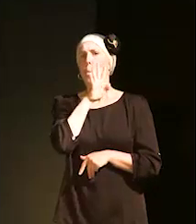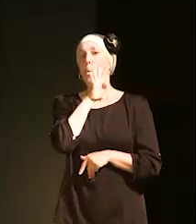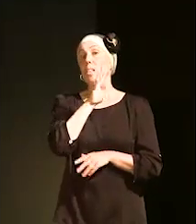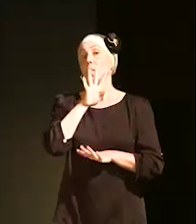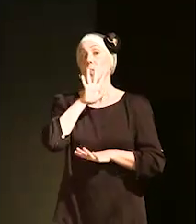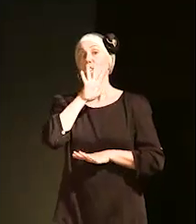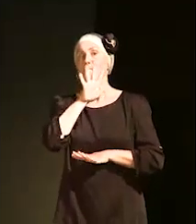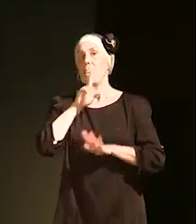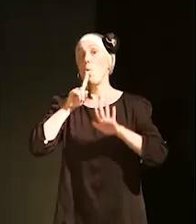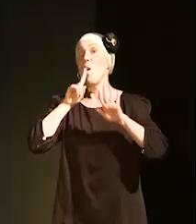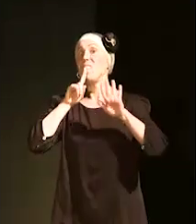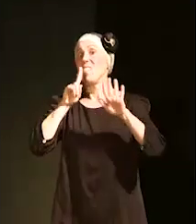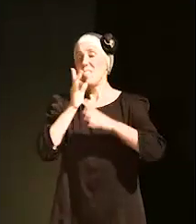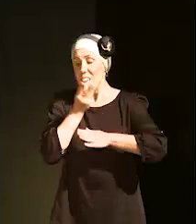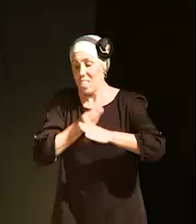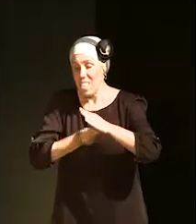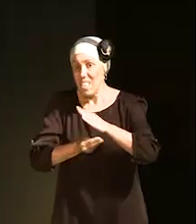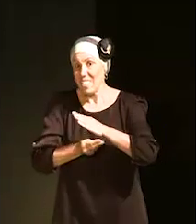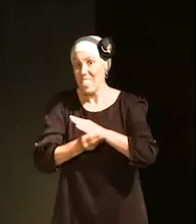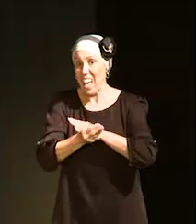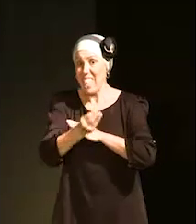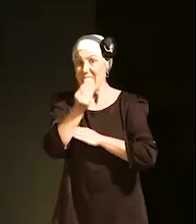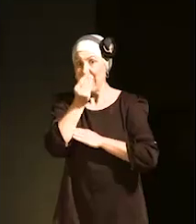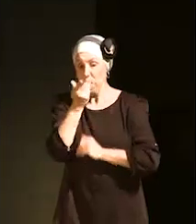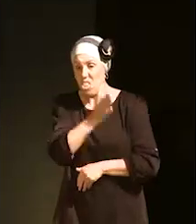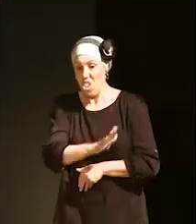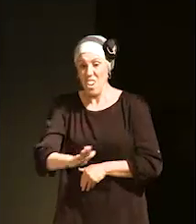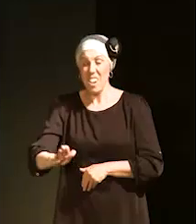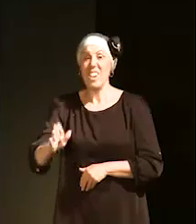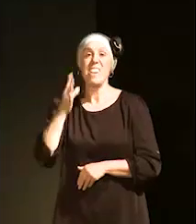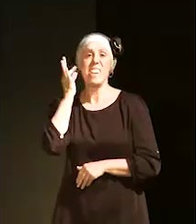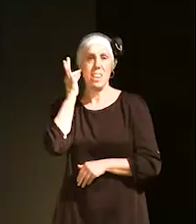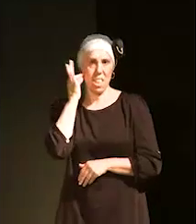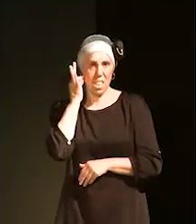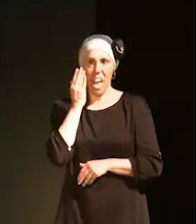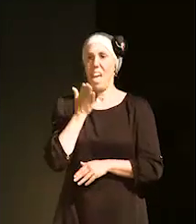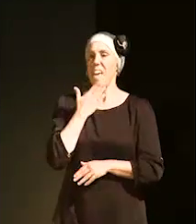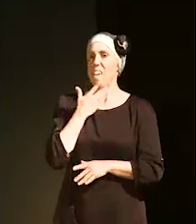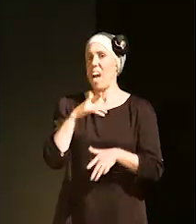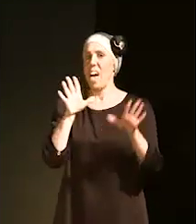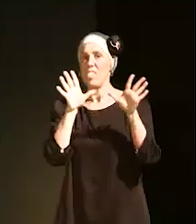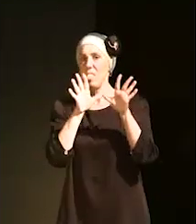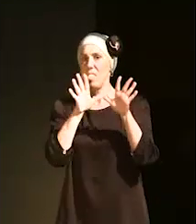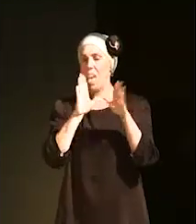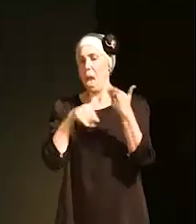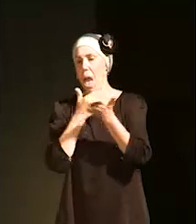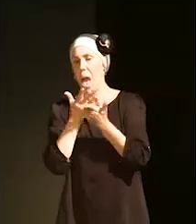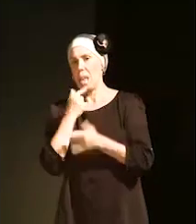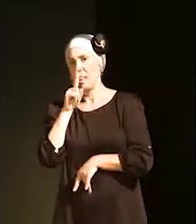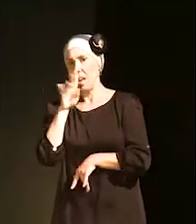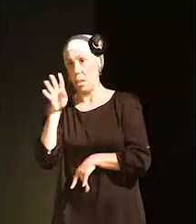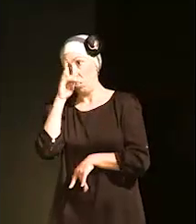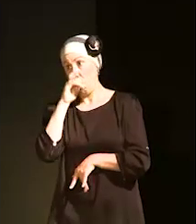y seis nacimientos de madres niñas ellas tienen entre 10 y 14 años thelma